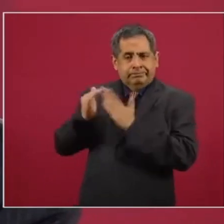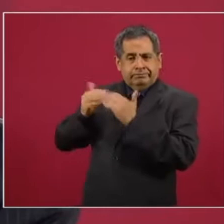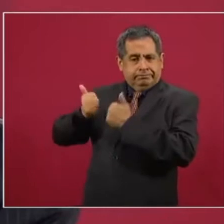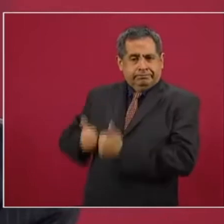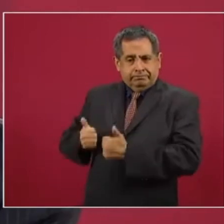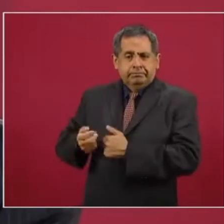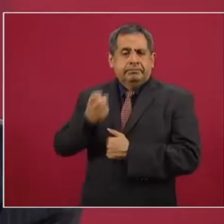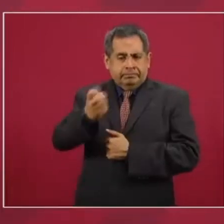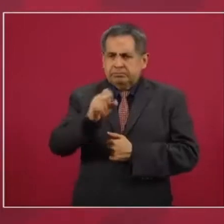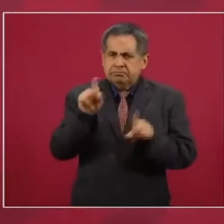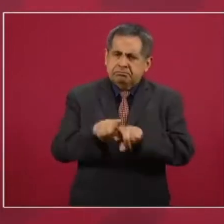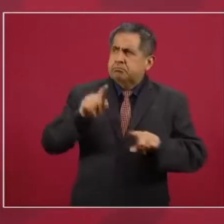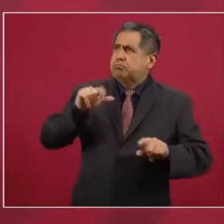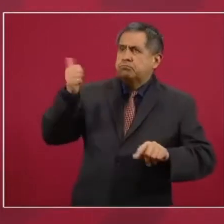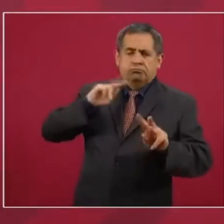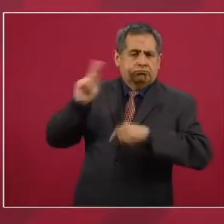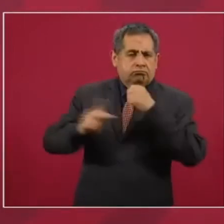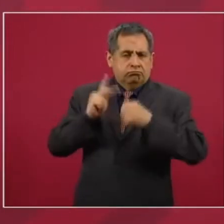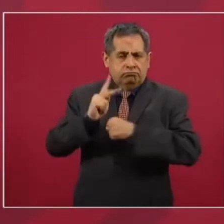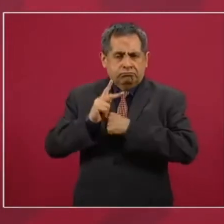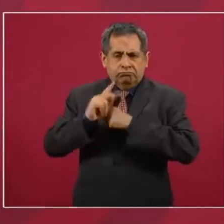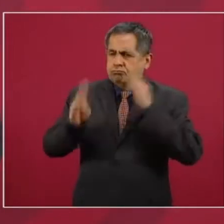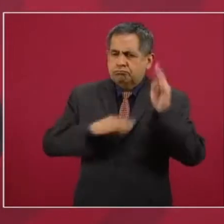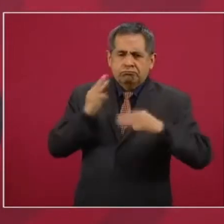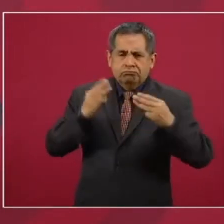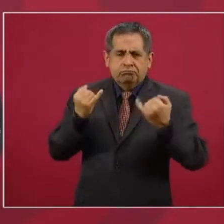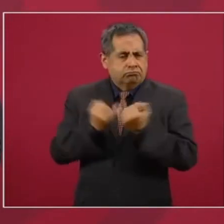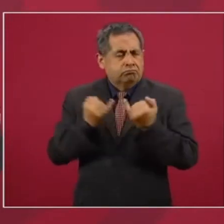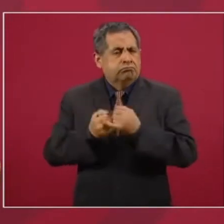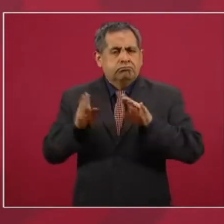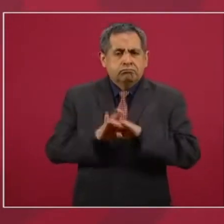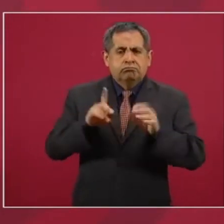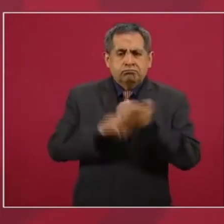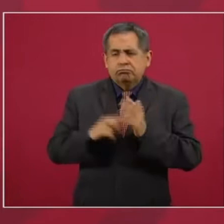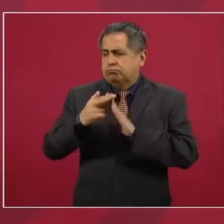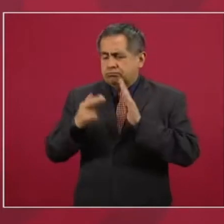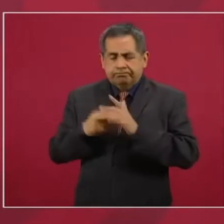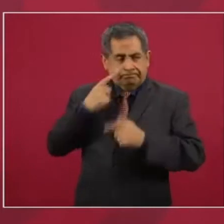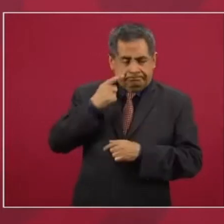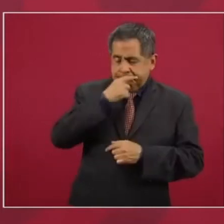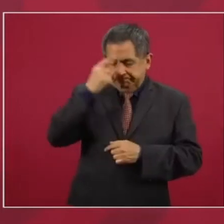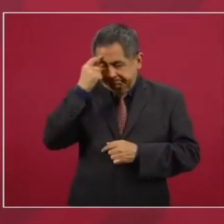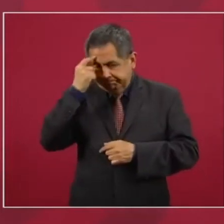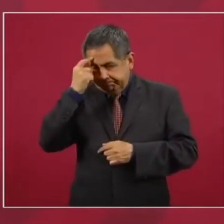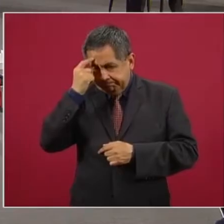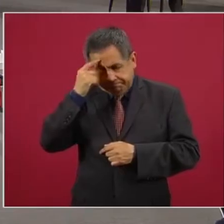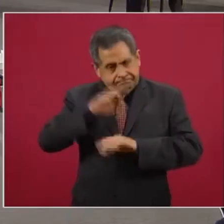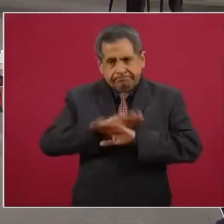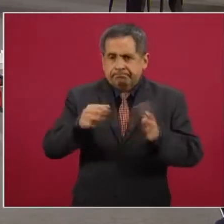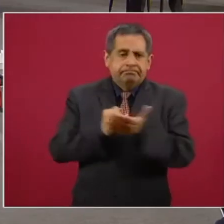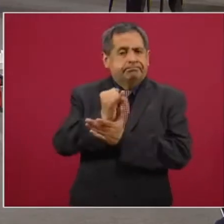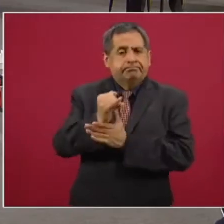velocidad de transmisión. Es un mecanismo que consiste en, a través de una serie de decisiones de carácter